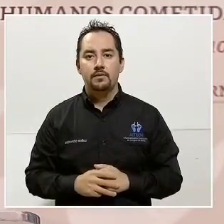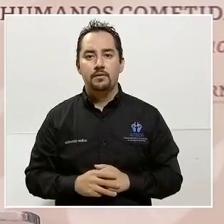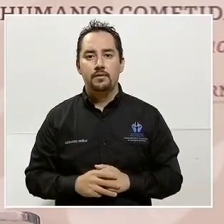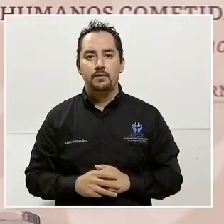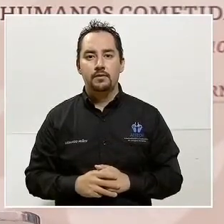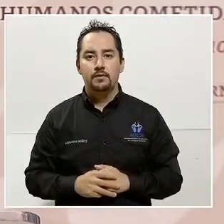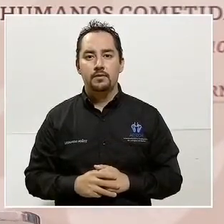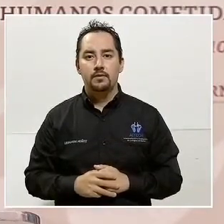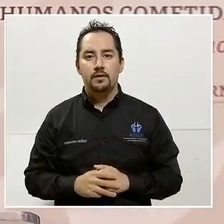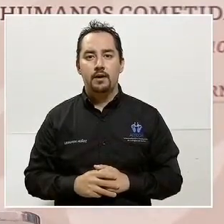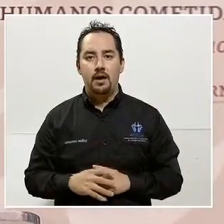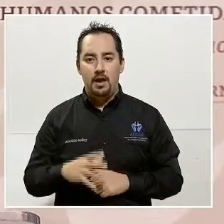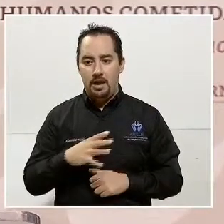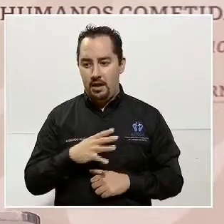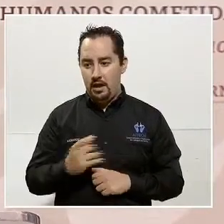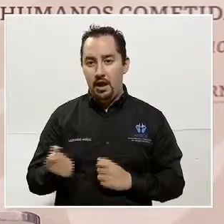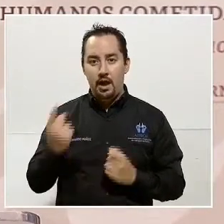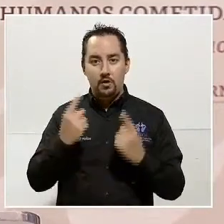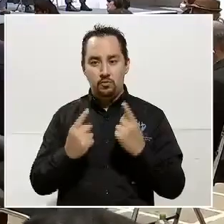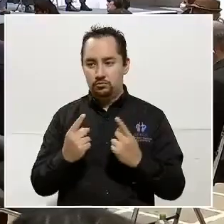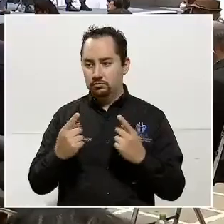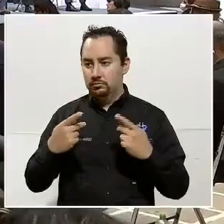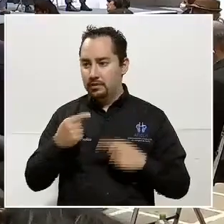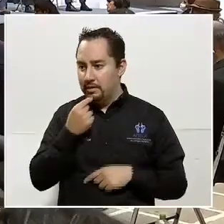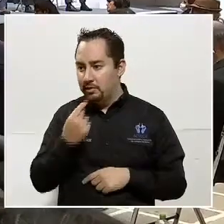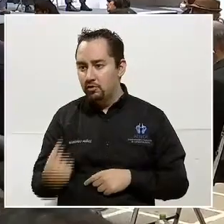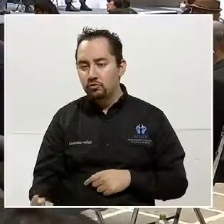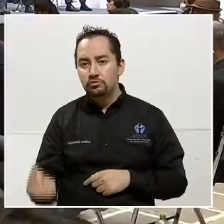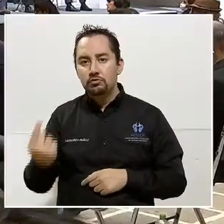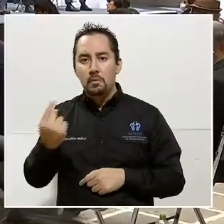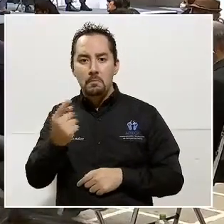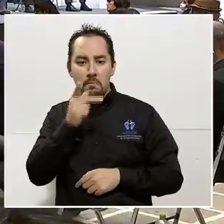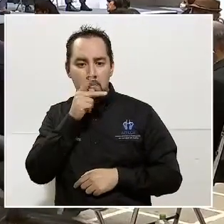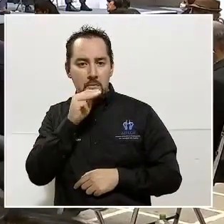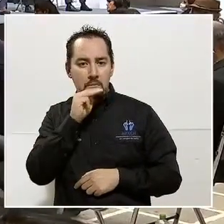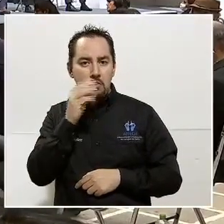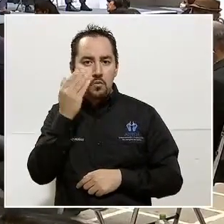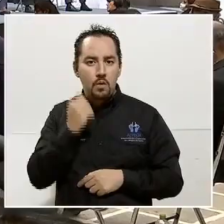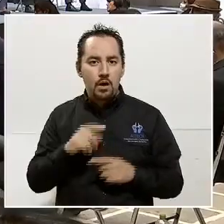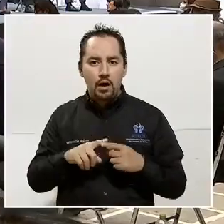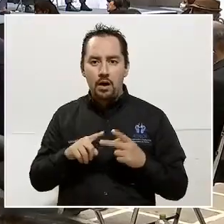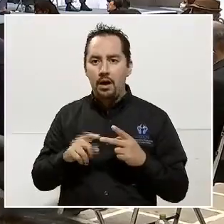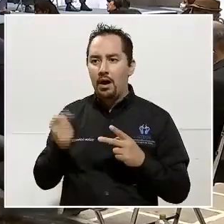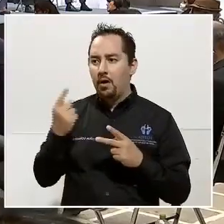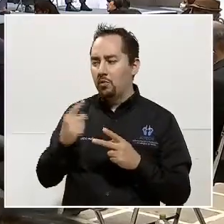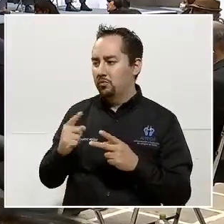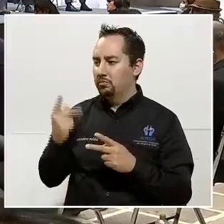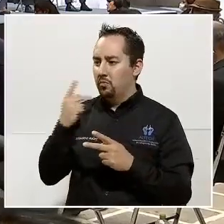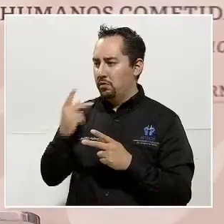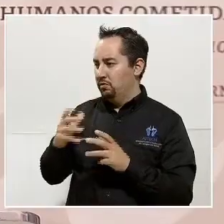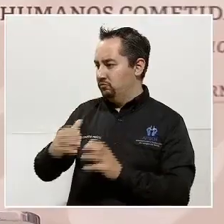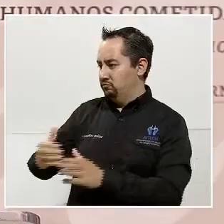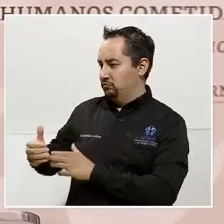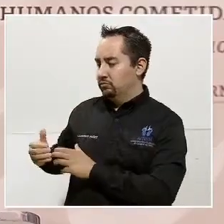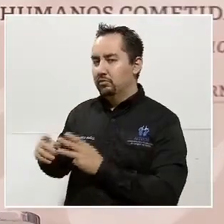criadas en orfandad, prisión política, exilio e indiferencia del Estado mexicano.